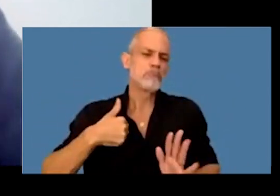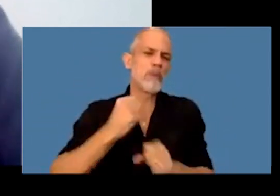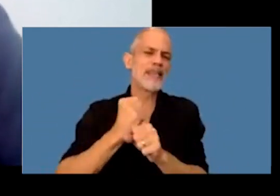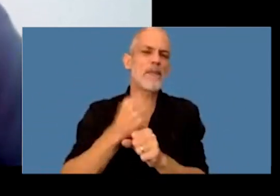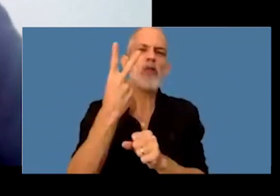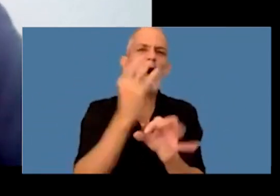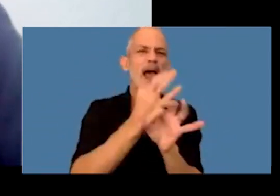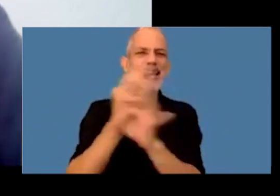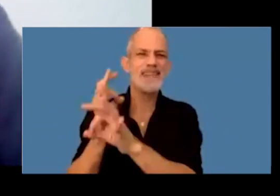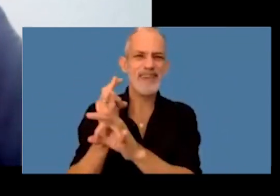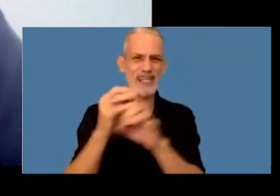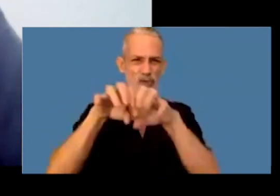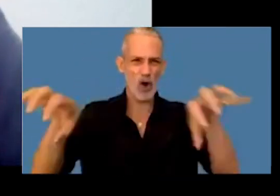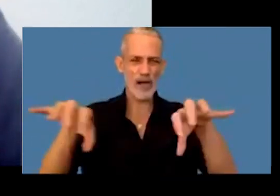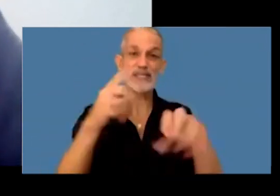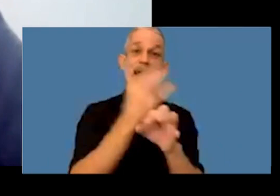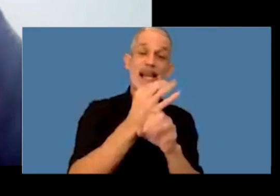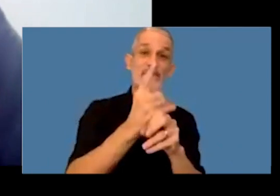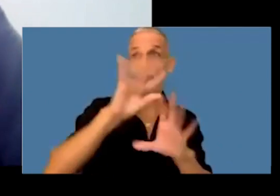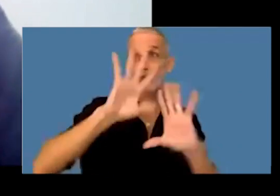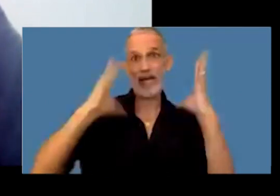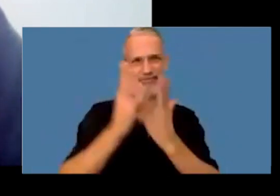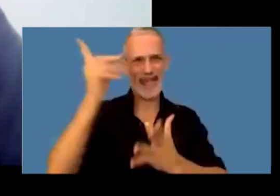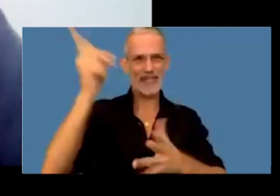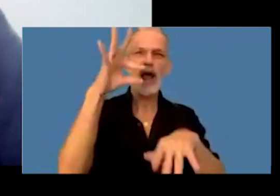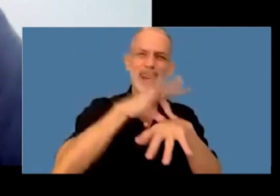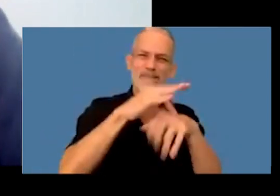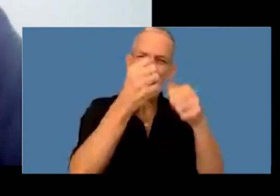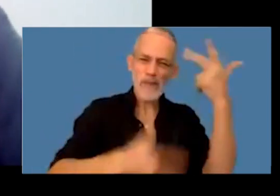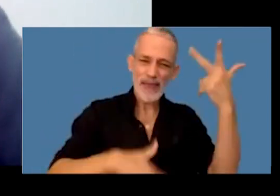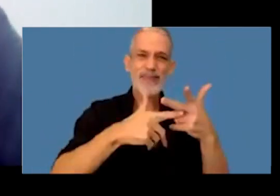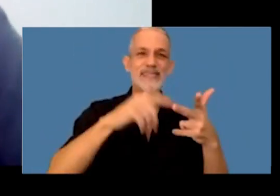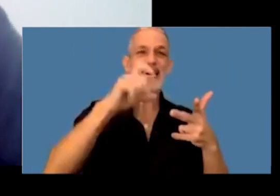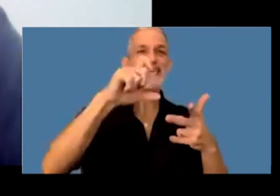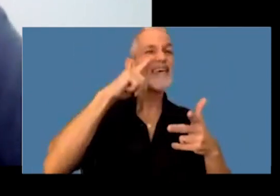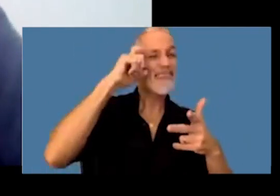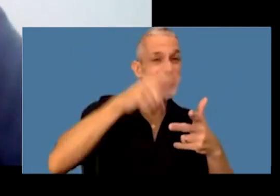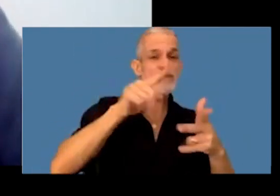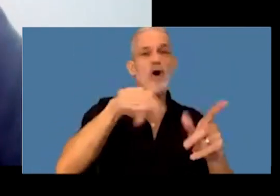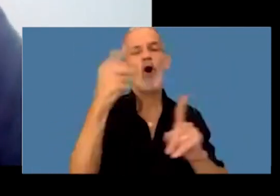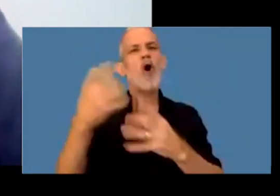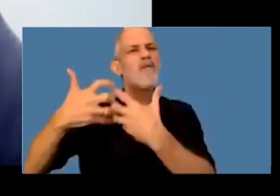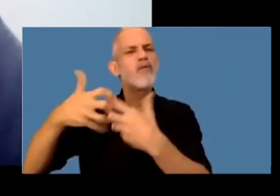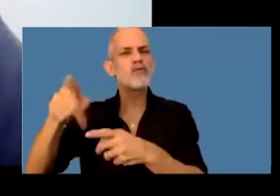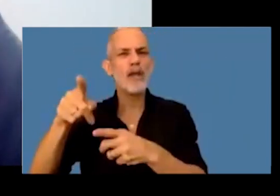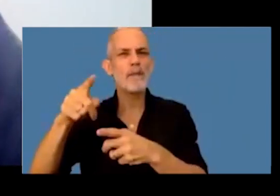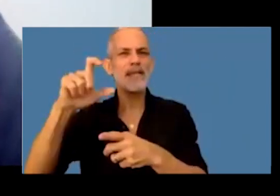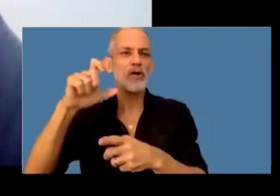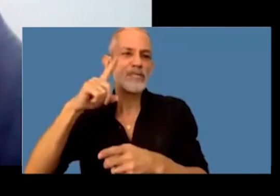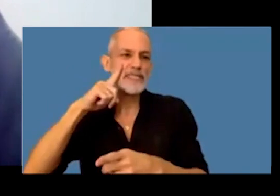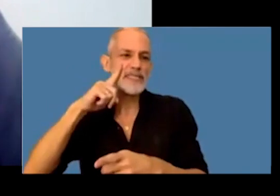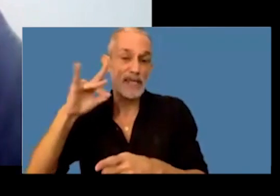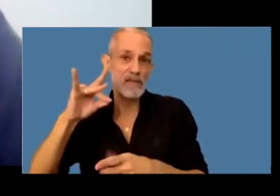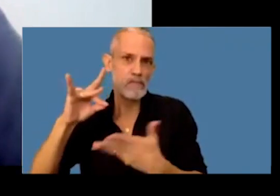clasificaciones, la clasificación internacional de enfermedades, que es la CIE 10, o la de funcionamiento, la CIF que